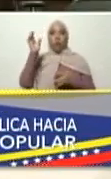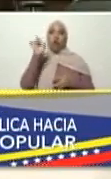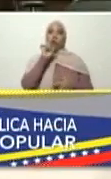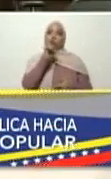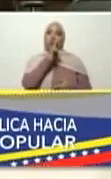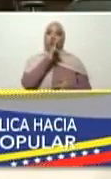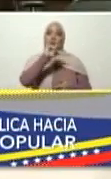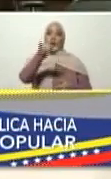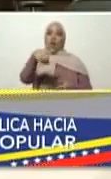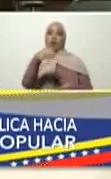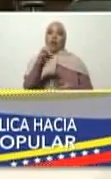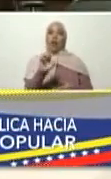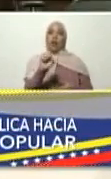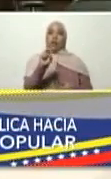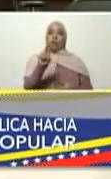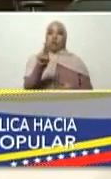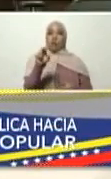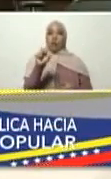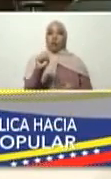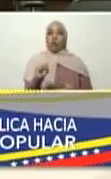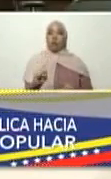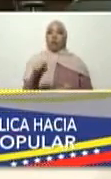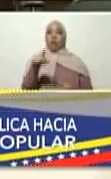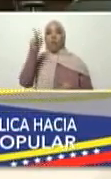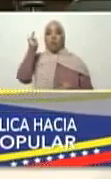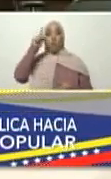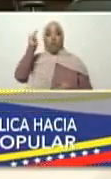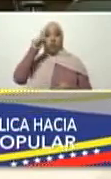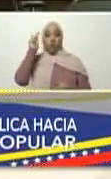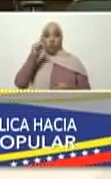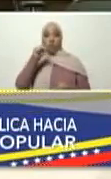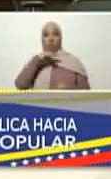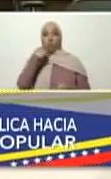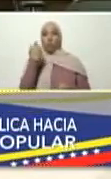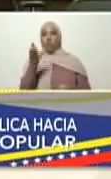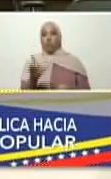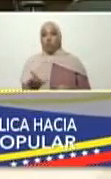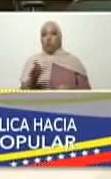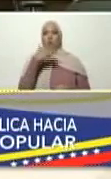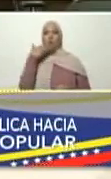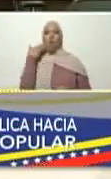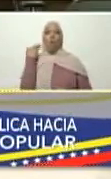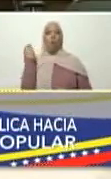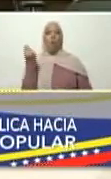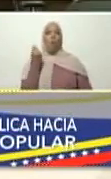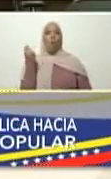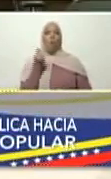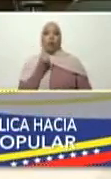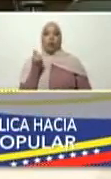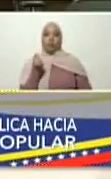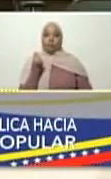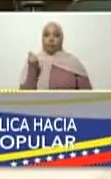ustedes lo conocieron, el gran Jesús Rivero. Se murió muy temprano, se nos fue demasiado